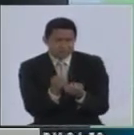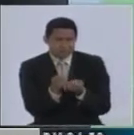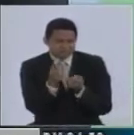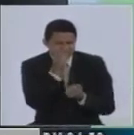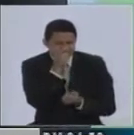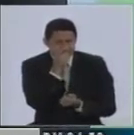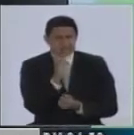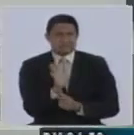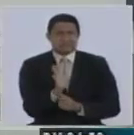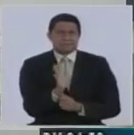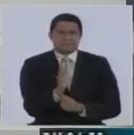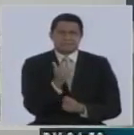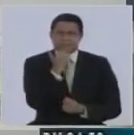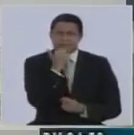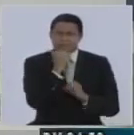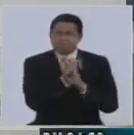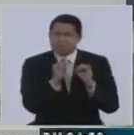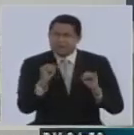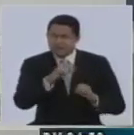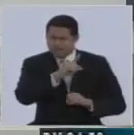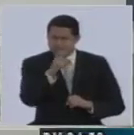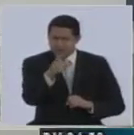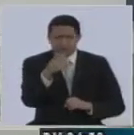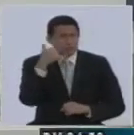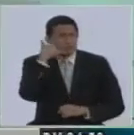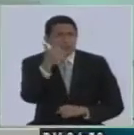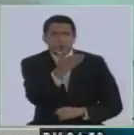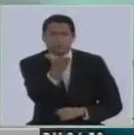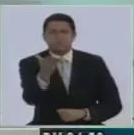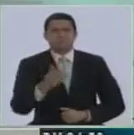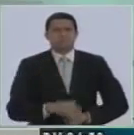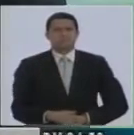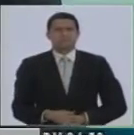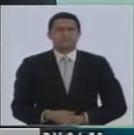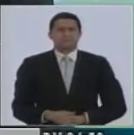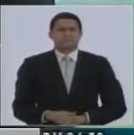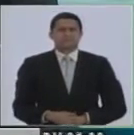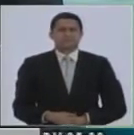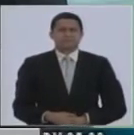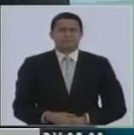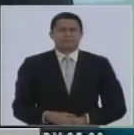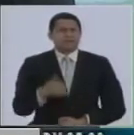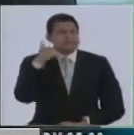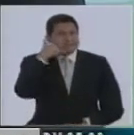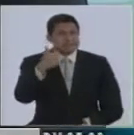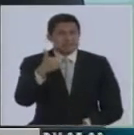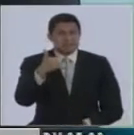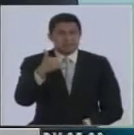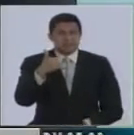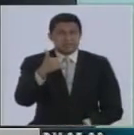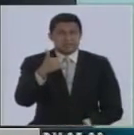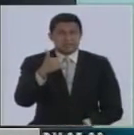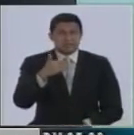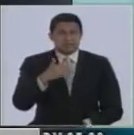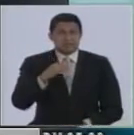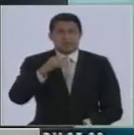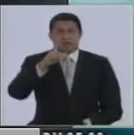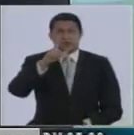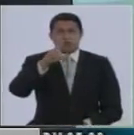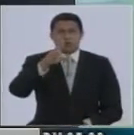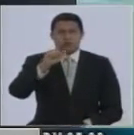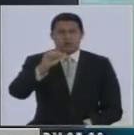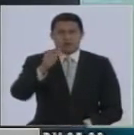doctor ya más finalizar antes quisiera que nos diera sus vidas de contacto el teléfono del luis sosa